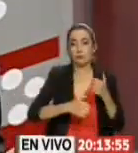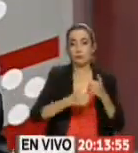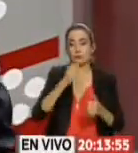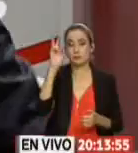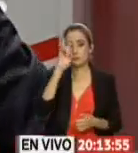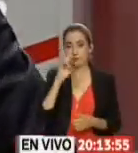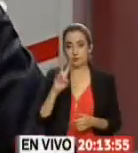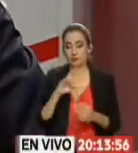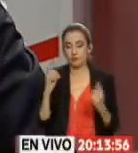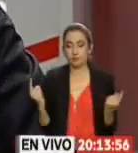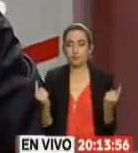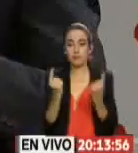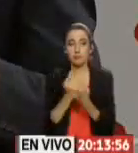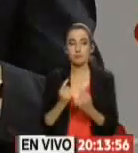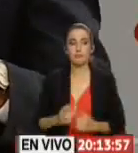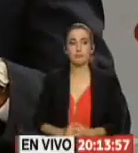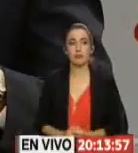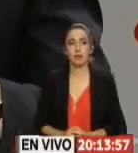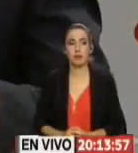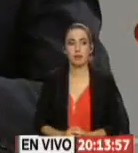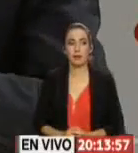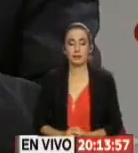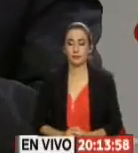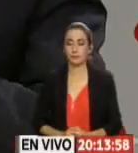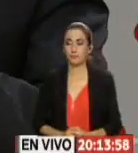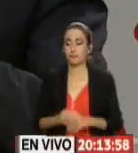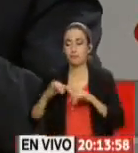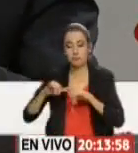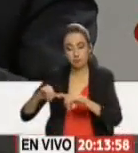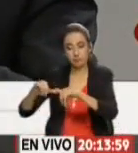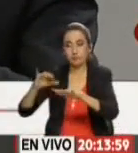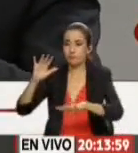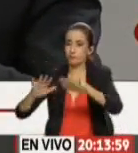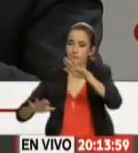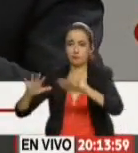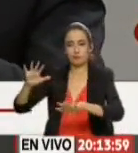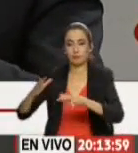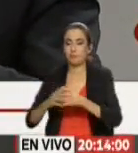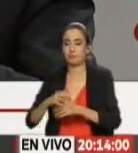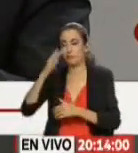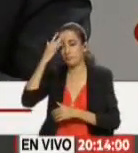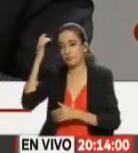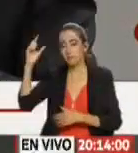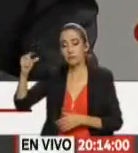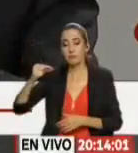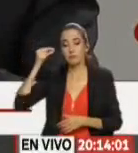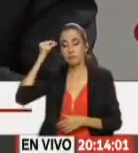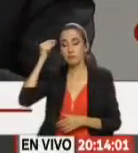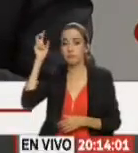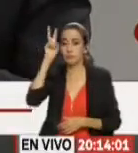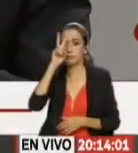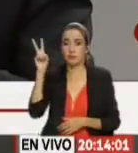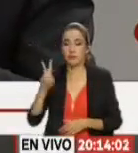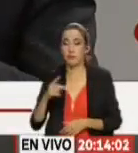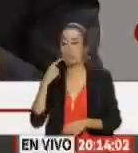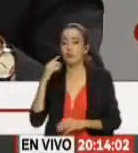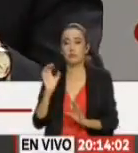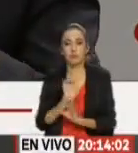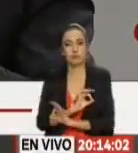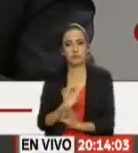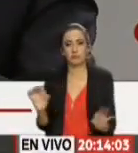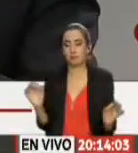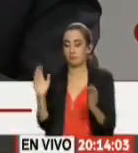estos encuentros que ya se han realizado? No se ha avanzado mucho en realidad. ¿Por qué? Porque el régimen de Nicolás Maduro no quiere bajo